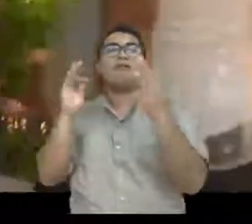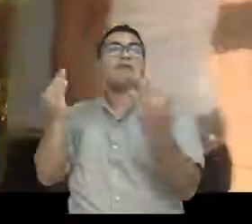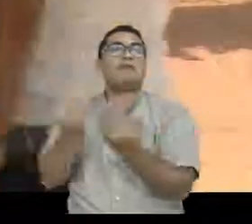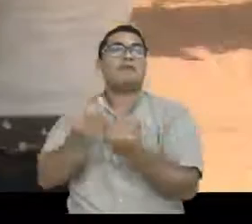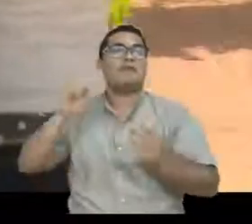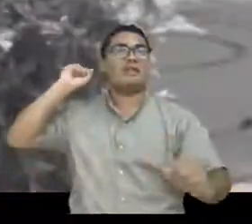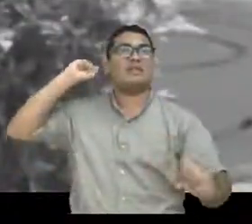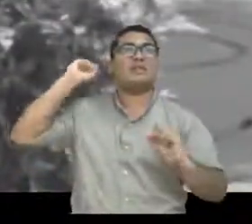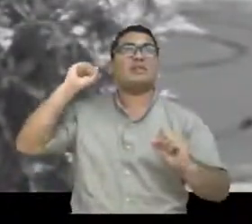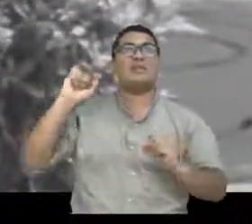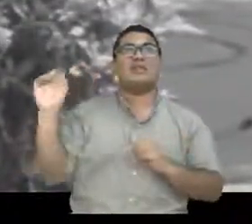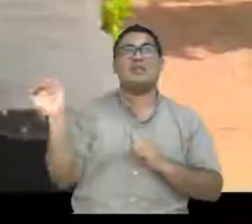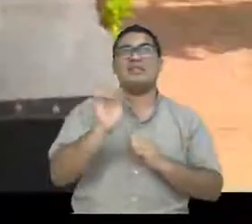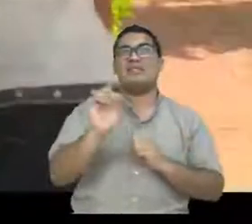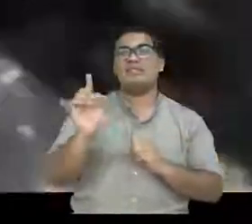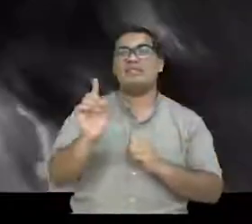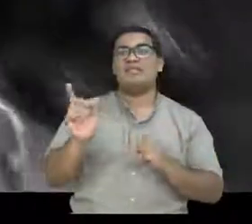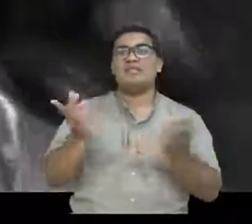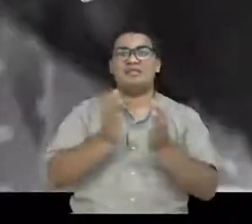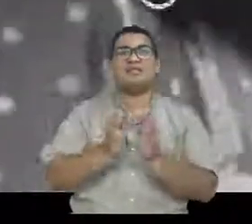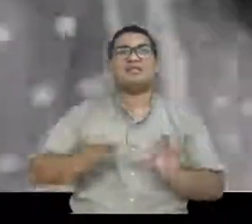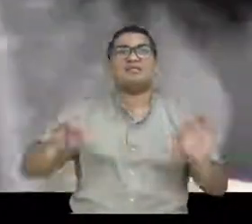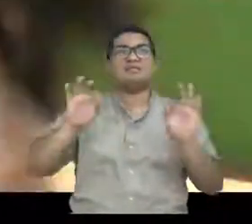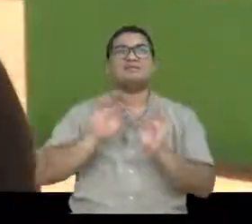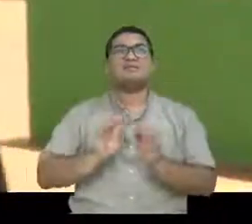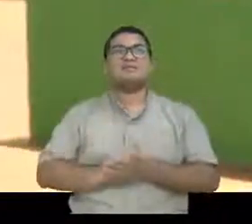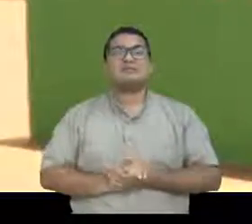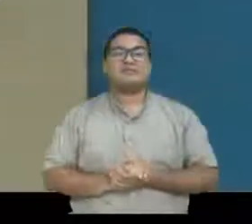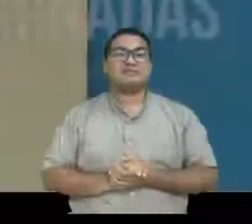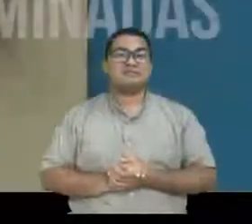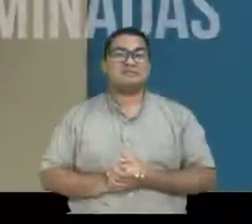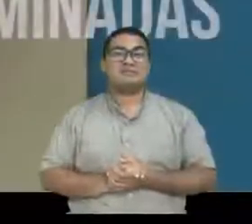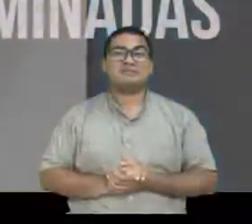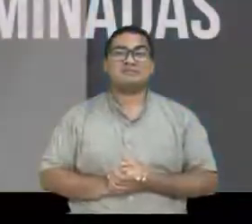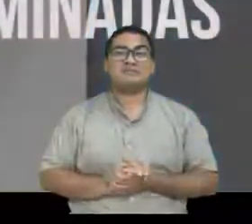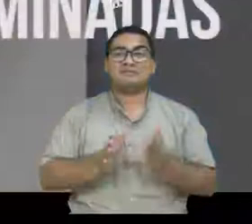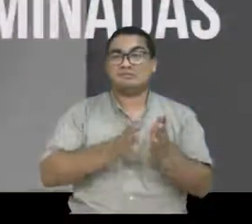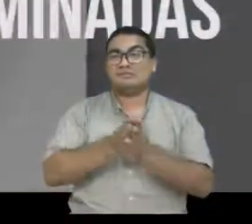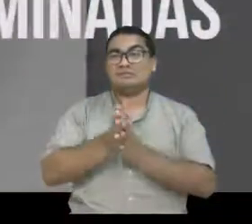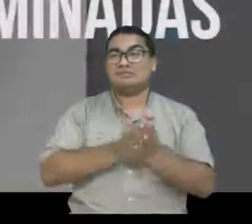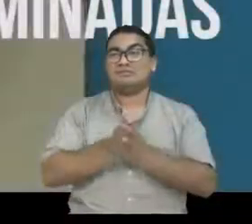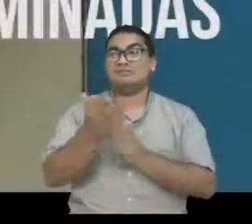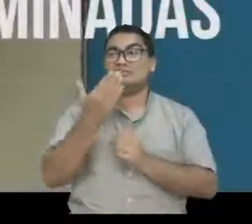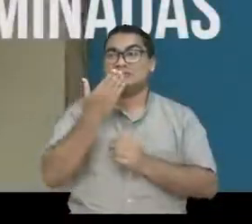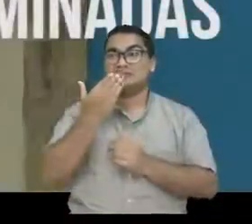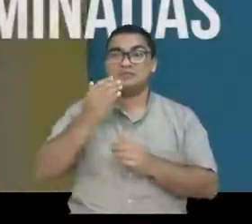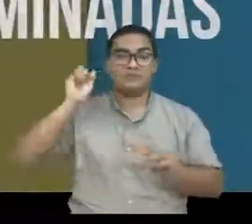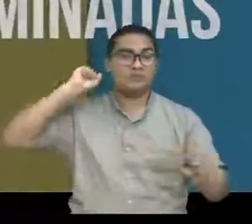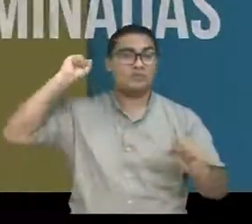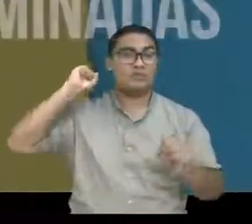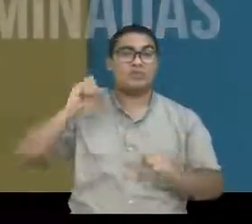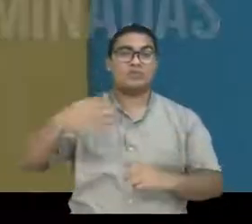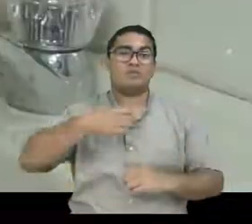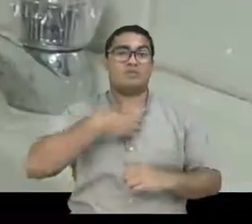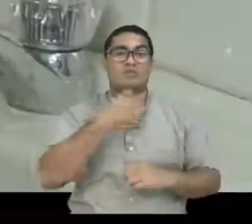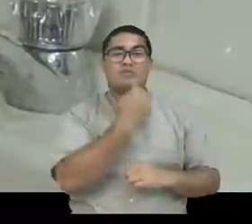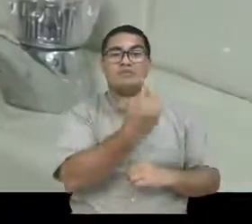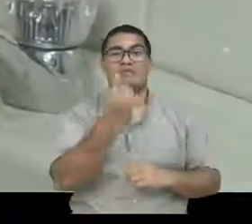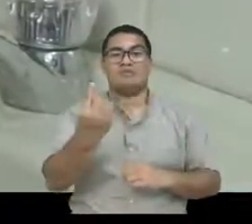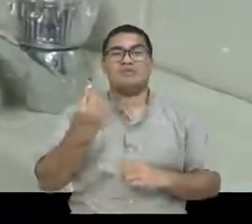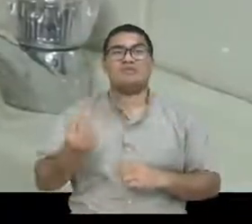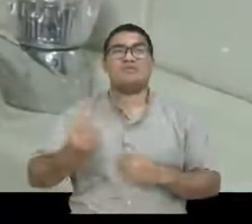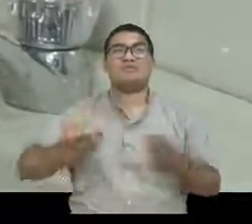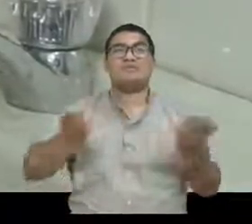persona tiene que tener su toalla para limpiar. Sí, es preferiblemente utilizar una toalla cada persona. Y